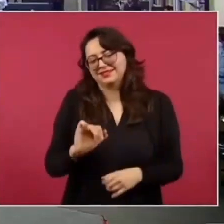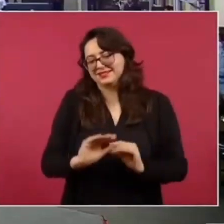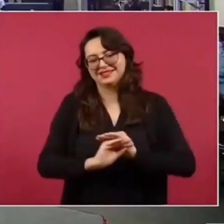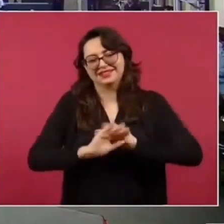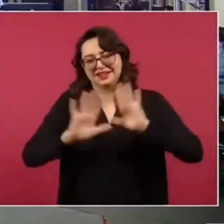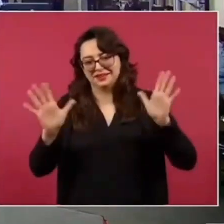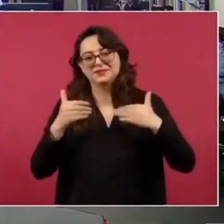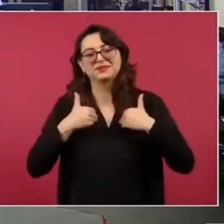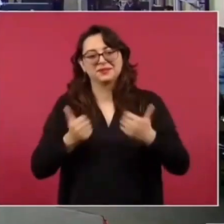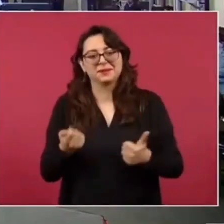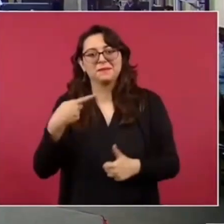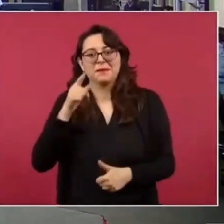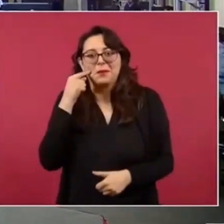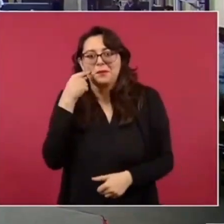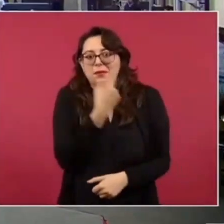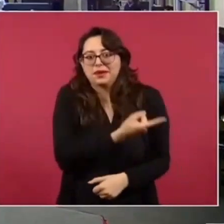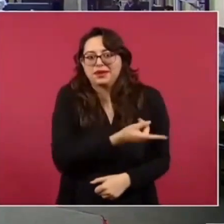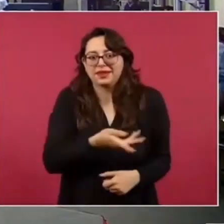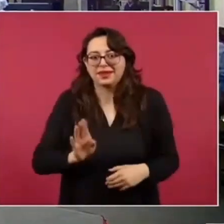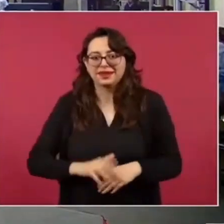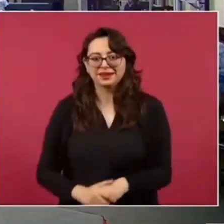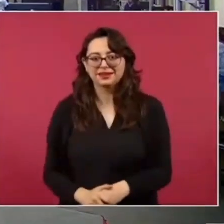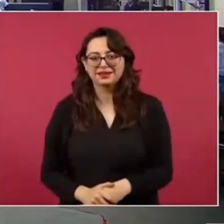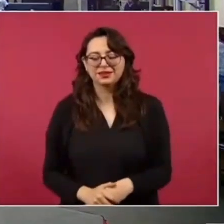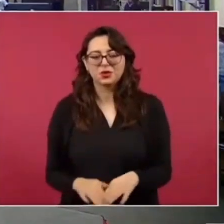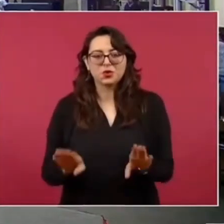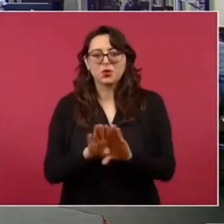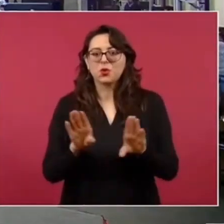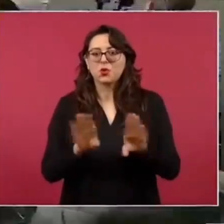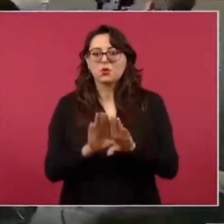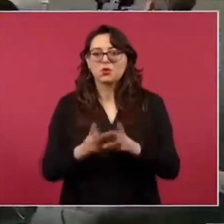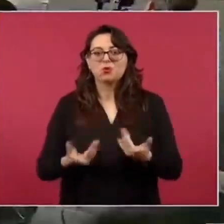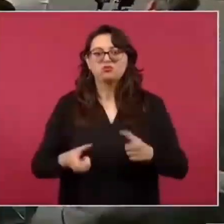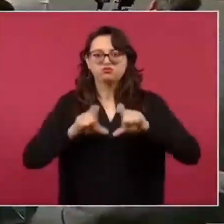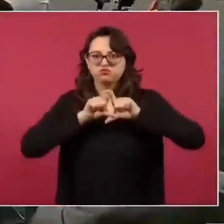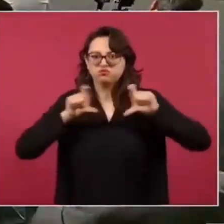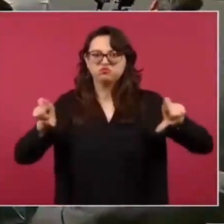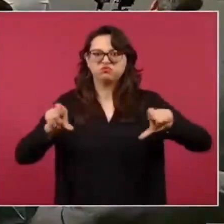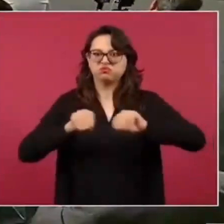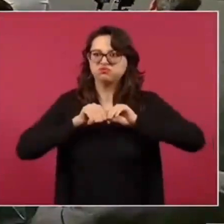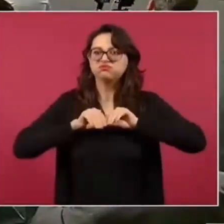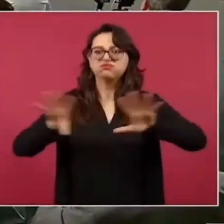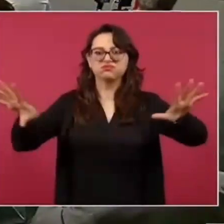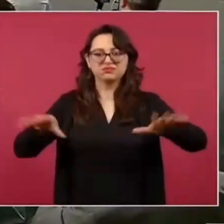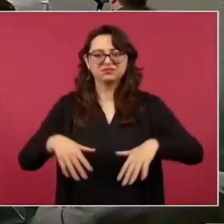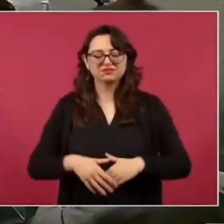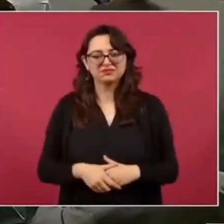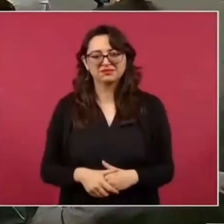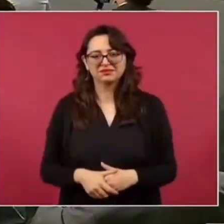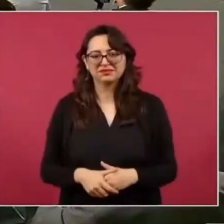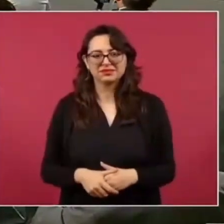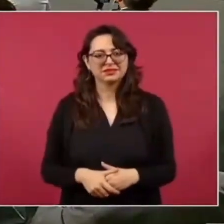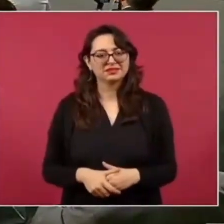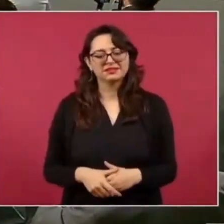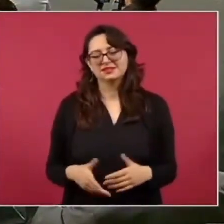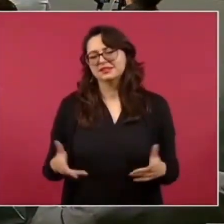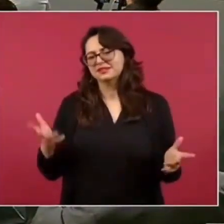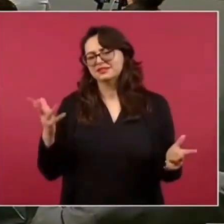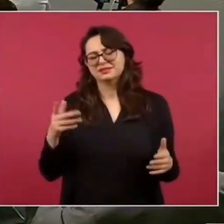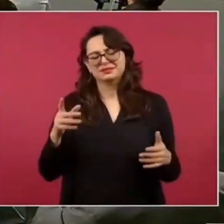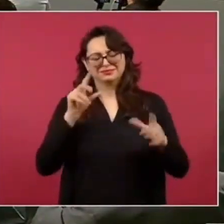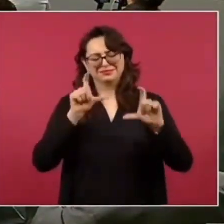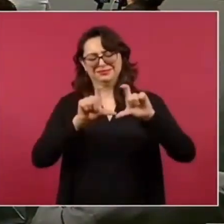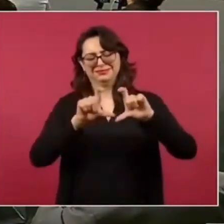vean nada más las cabezas. Sí, ya se imaginan, o sea,